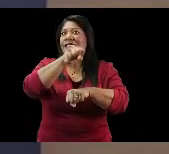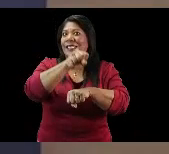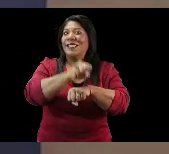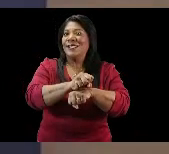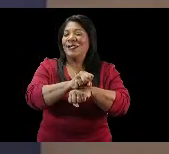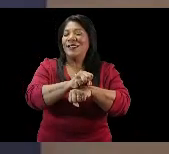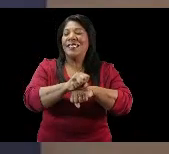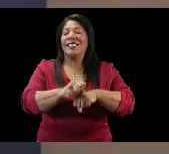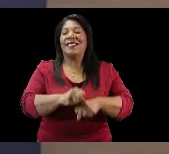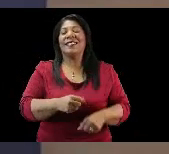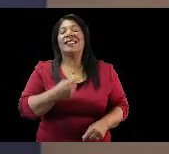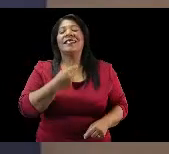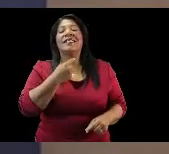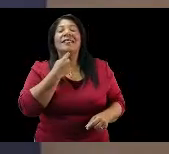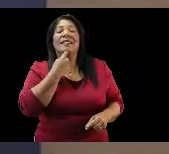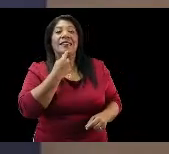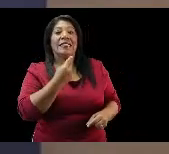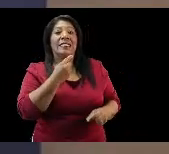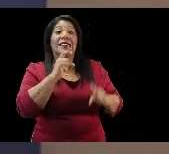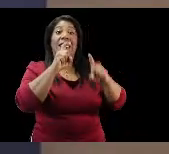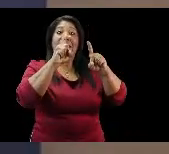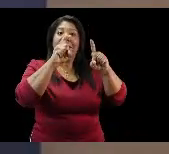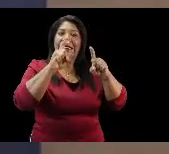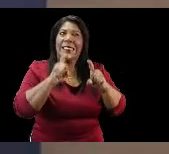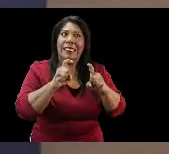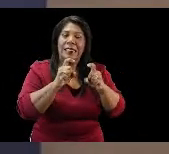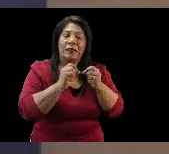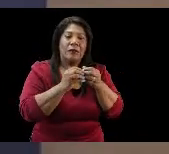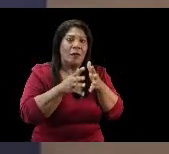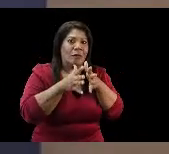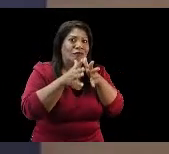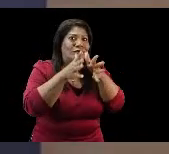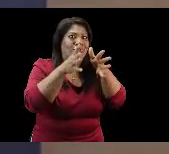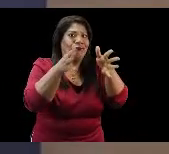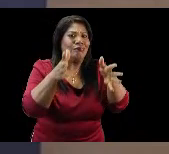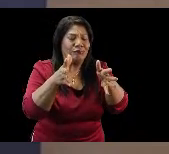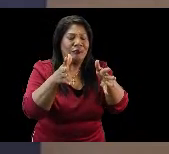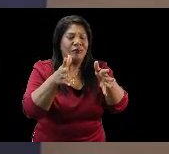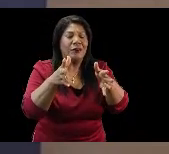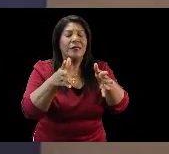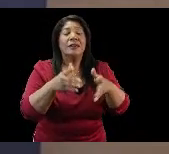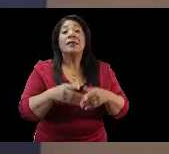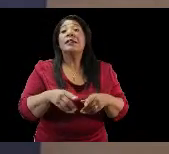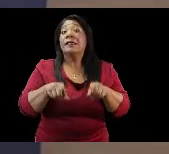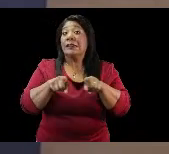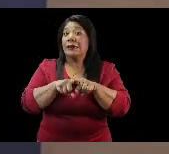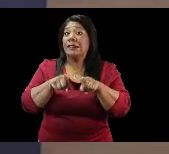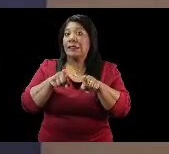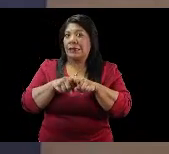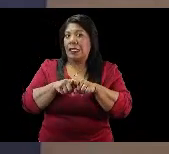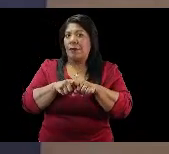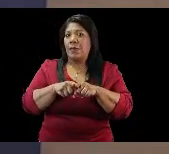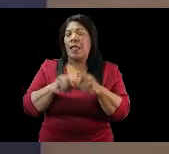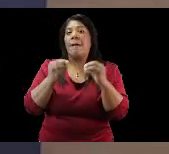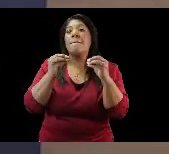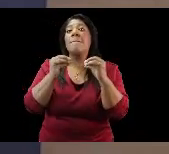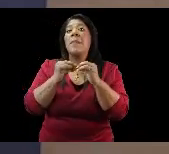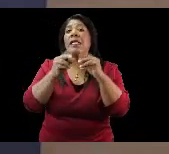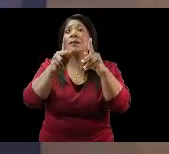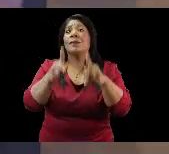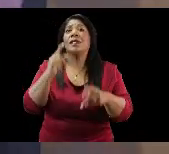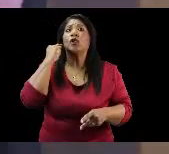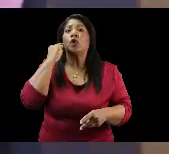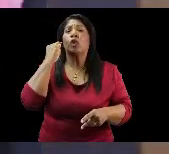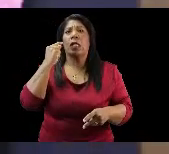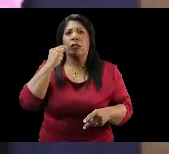sociales. Así que la parte educativa es muy amplia y lo que ha crecido también,